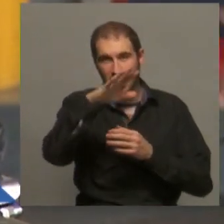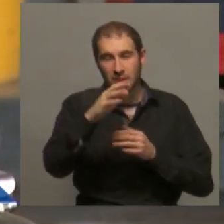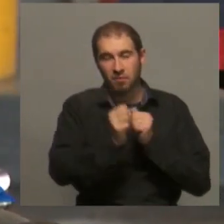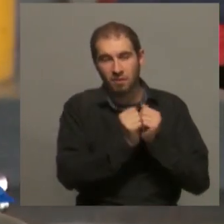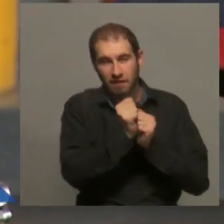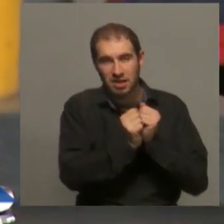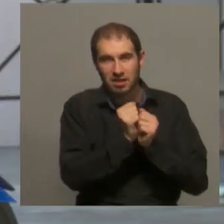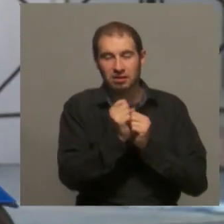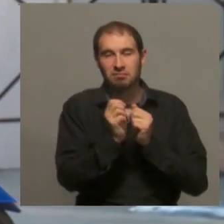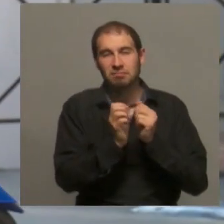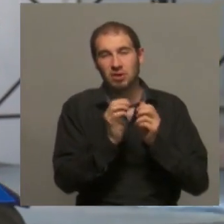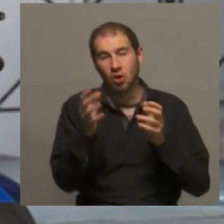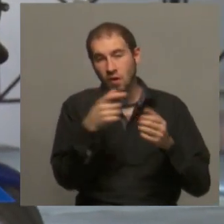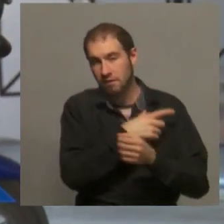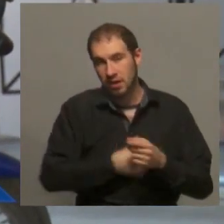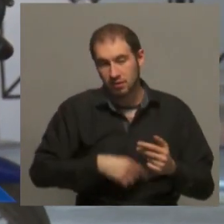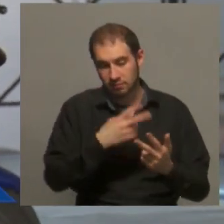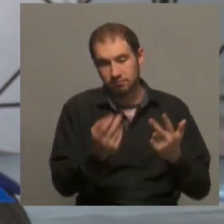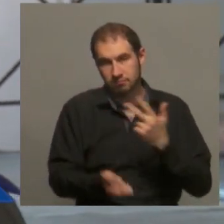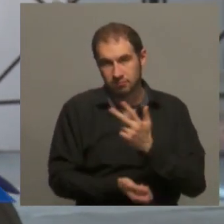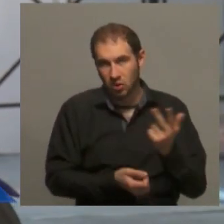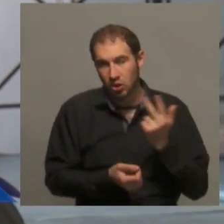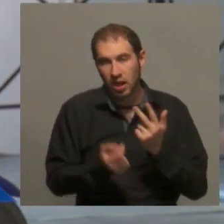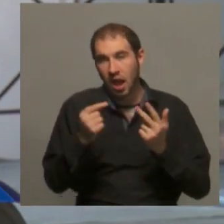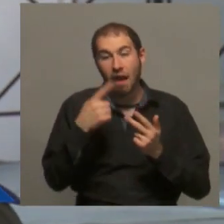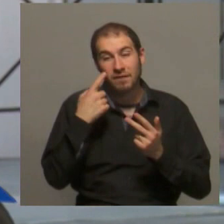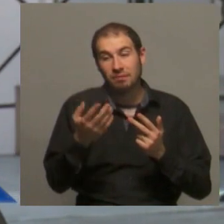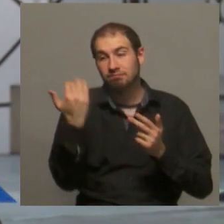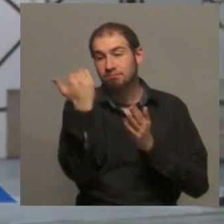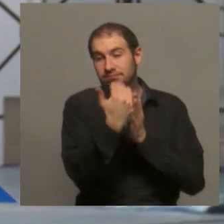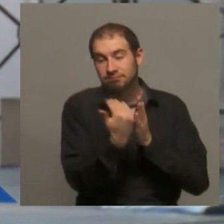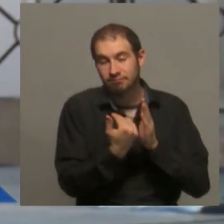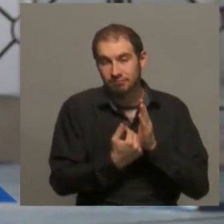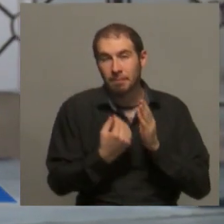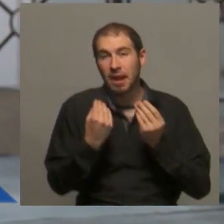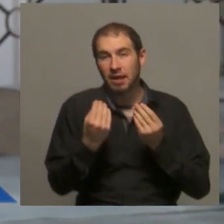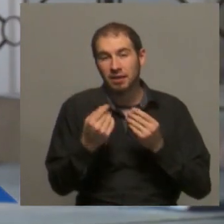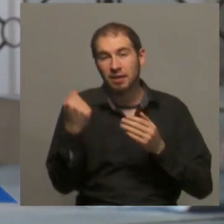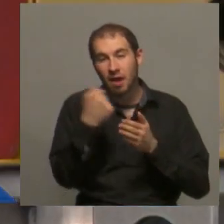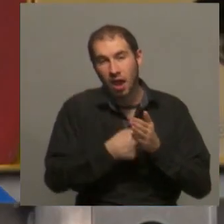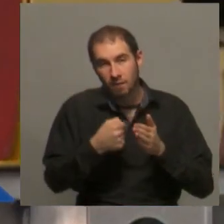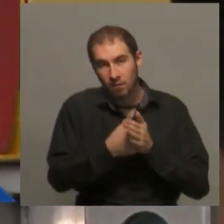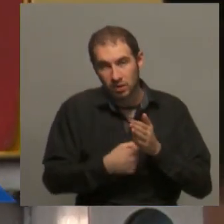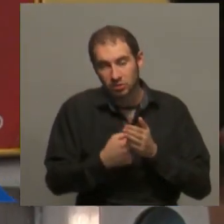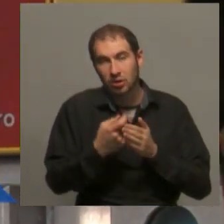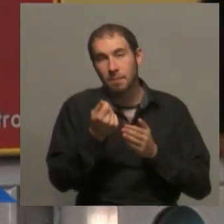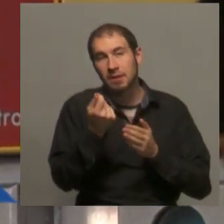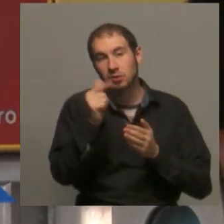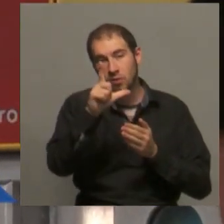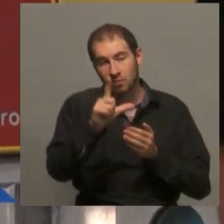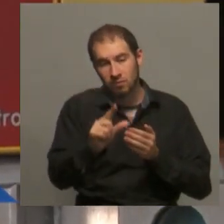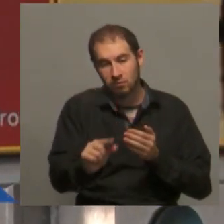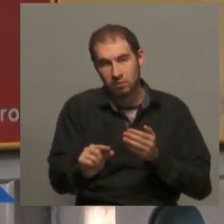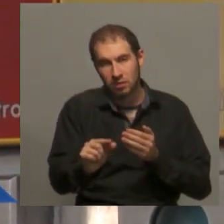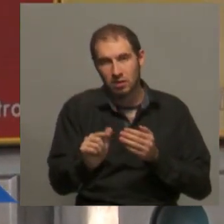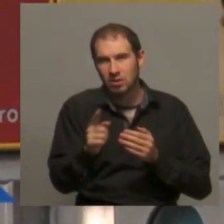sector industrial y el gobierno a fijar pautas para que este gran esfuerzo de bajar la inflación